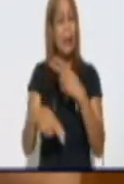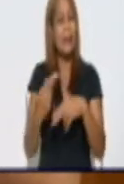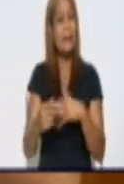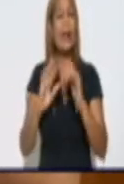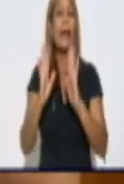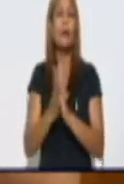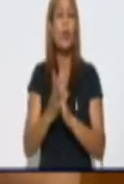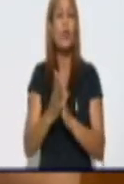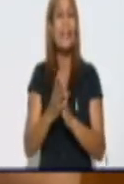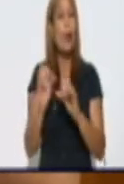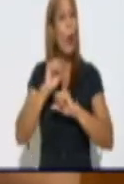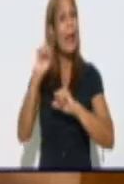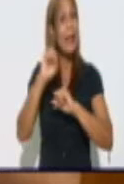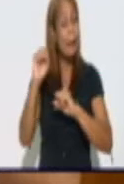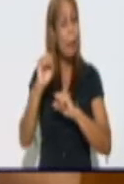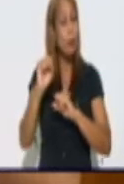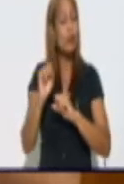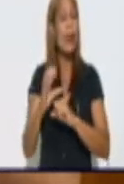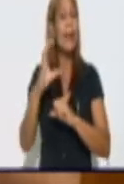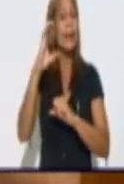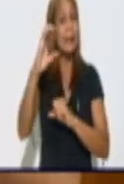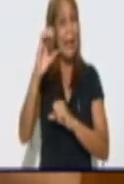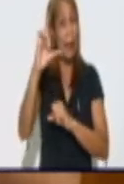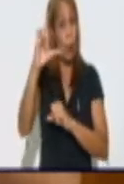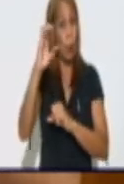de cloro de Yara, que han tenido afectación también,